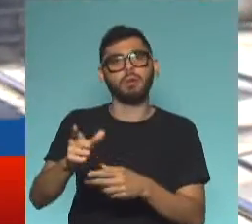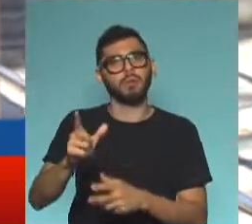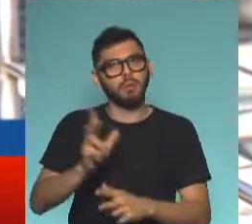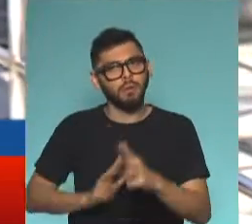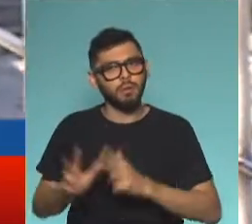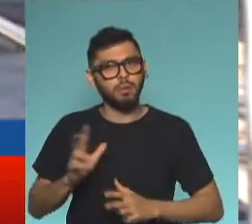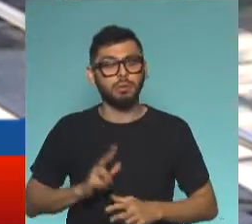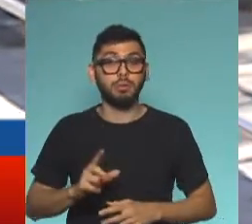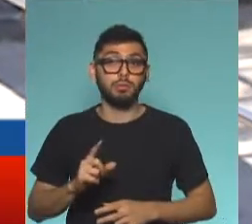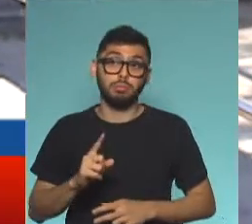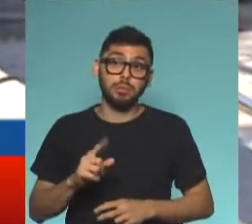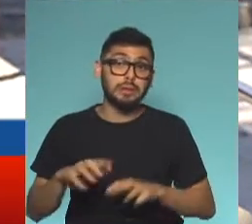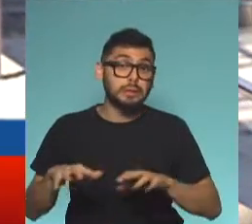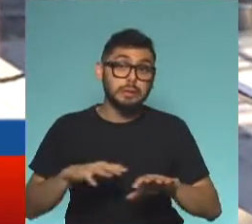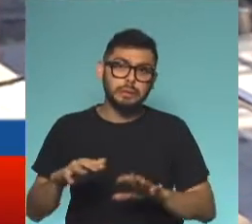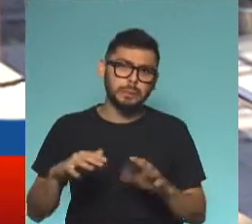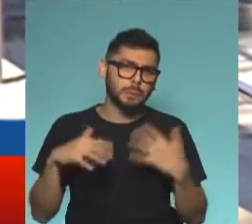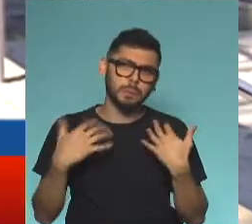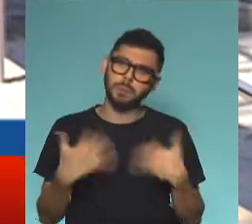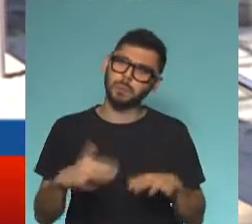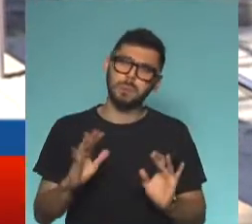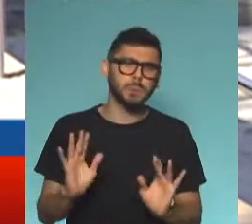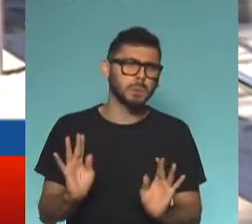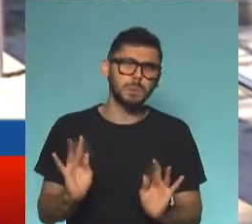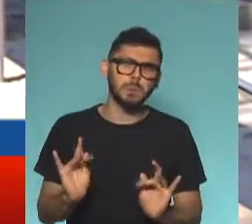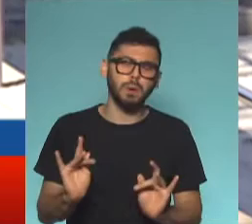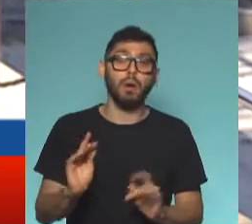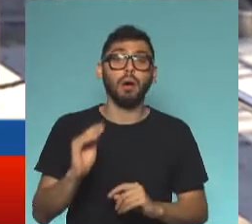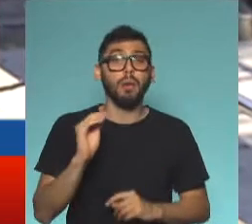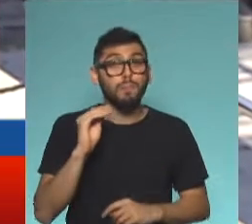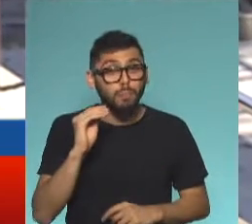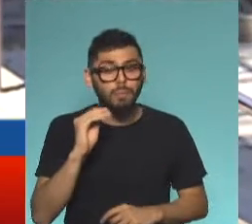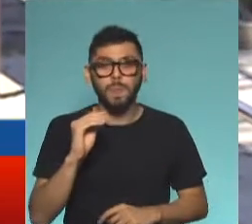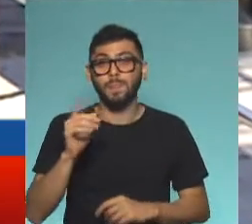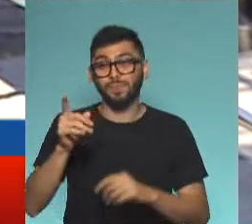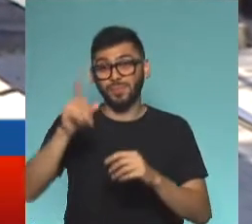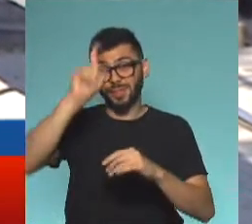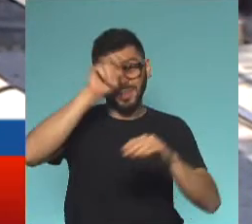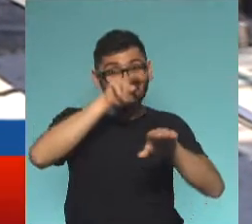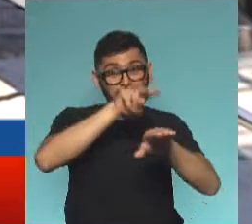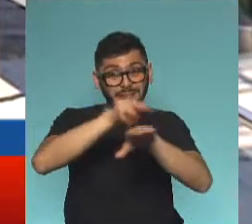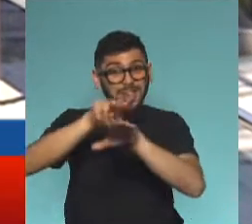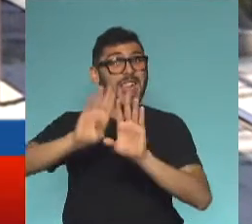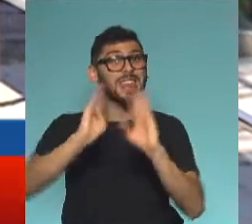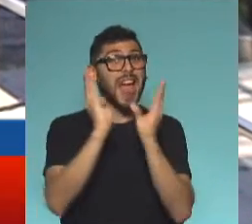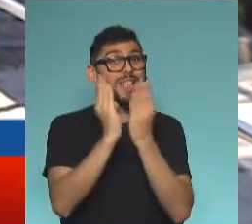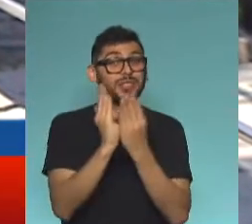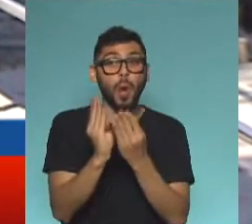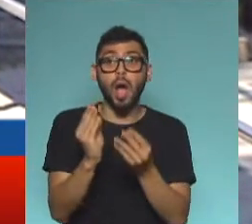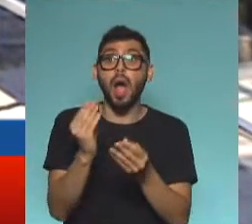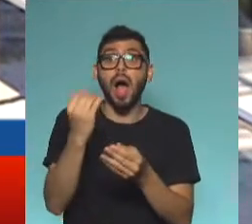es realmente crítico lo que está sucediendo, porque quedan en terapia intensiva tan